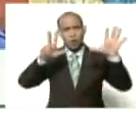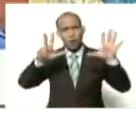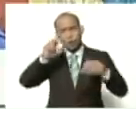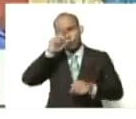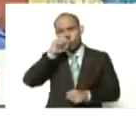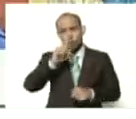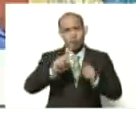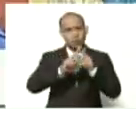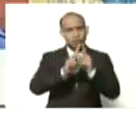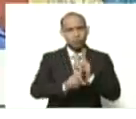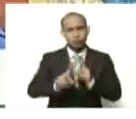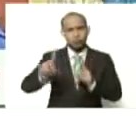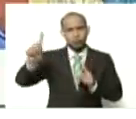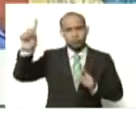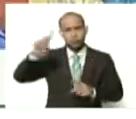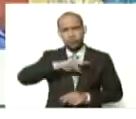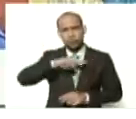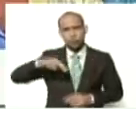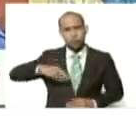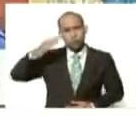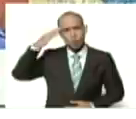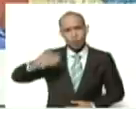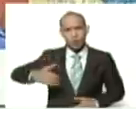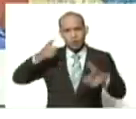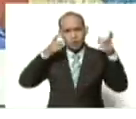partida física de nuestro comandante Hugo Chávez.